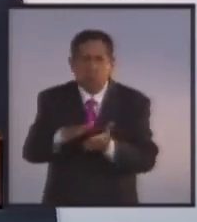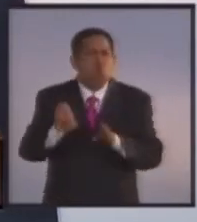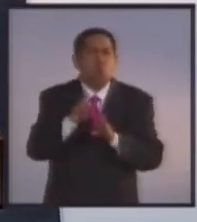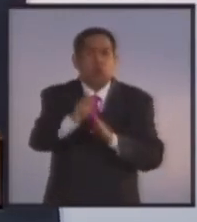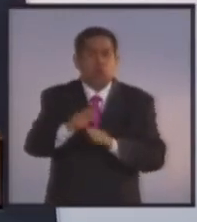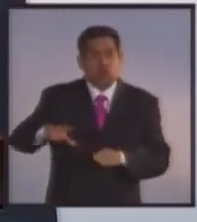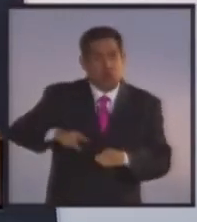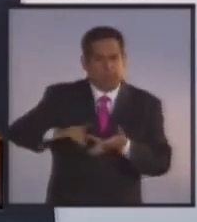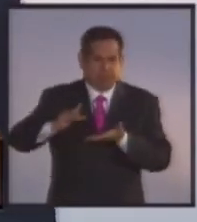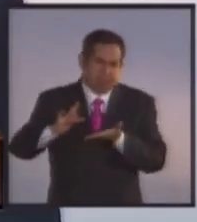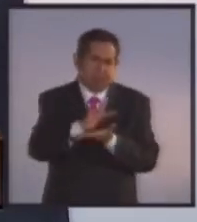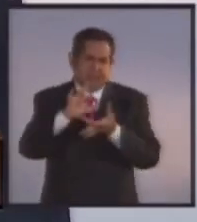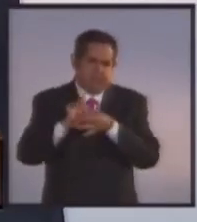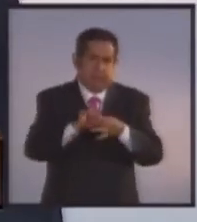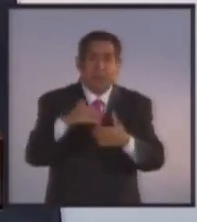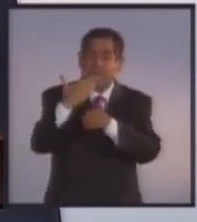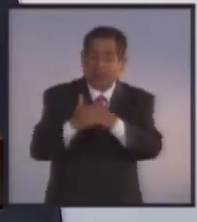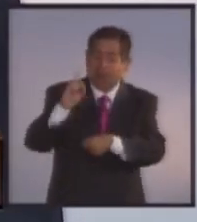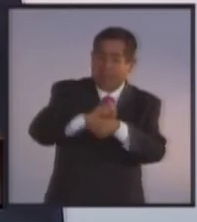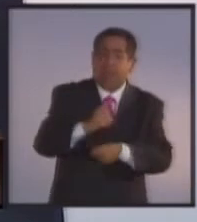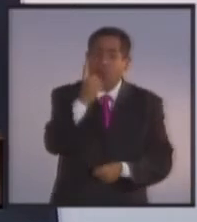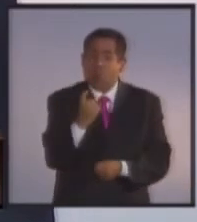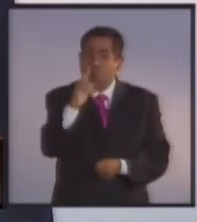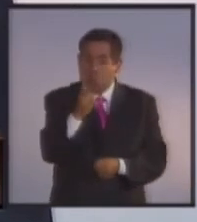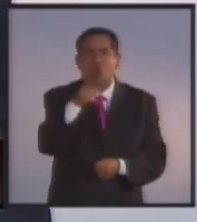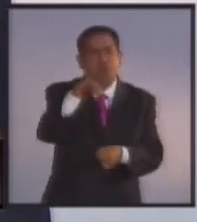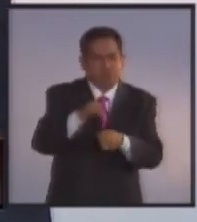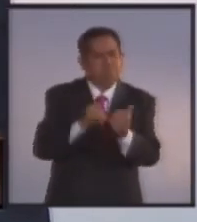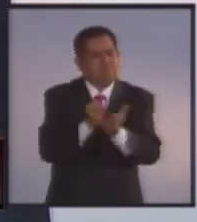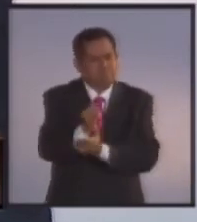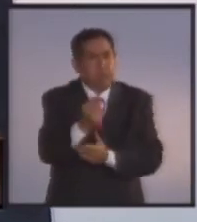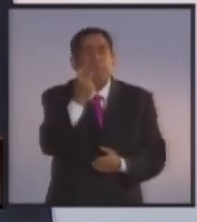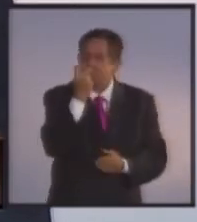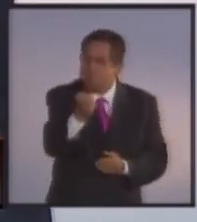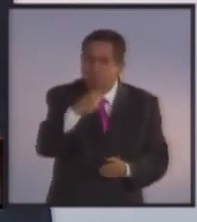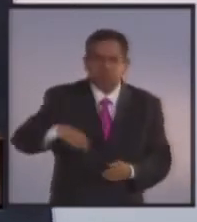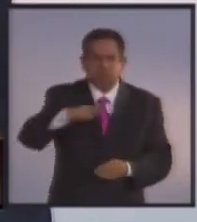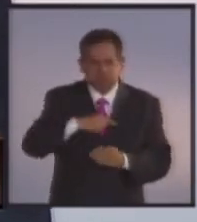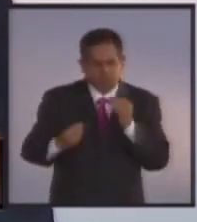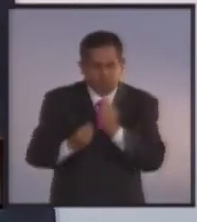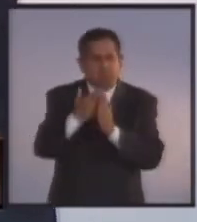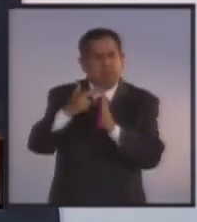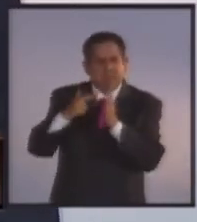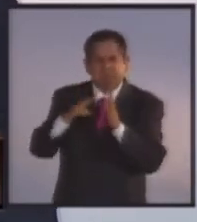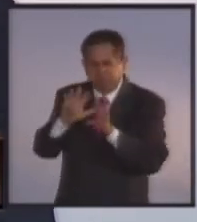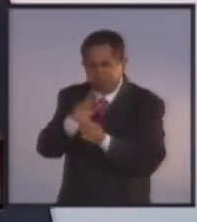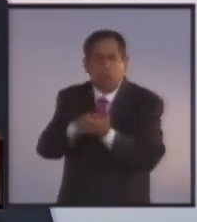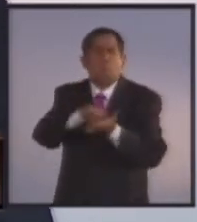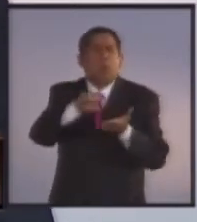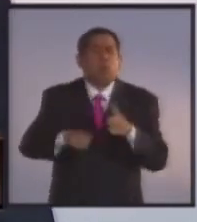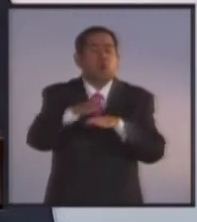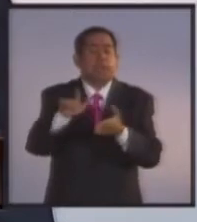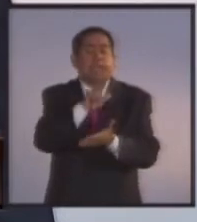de gobierno que vas a decidir el próximo 1 de julio. Para ello será necesario impulsar reformas estructurales como